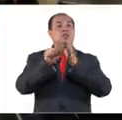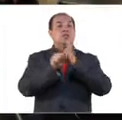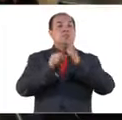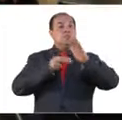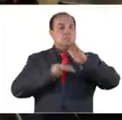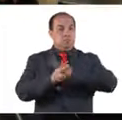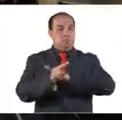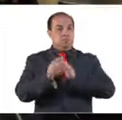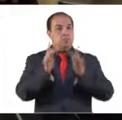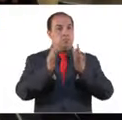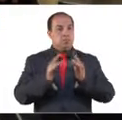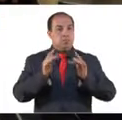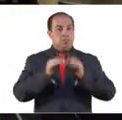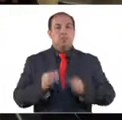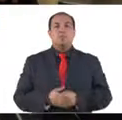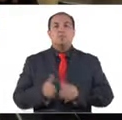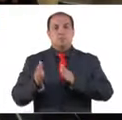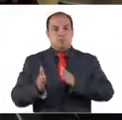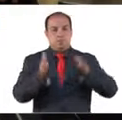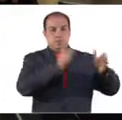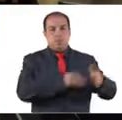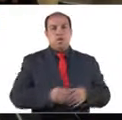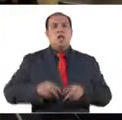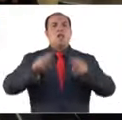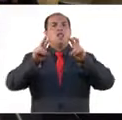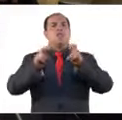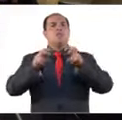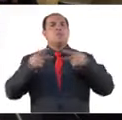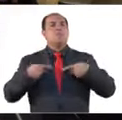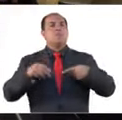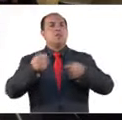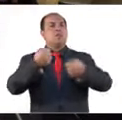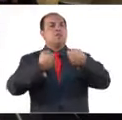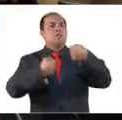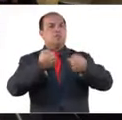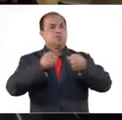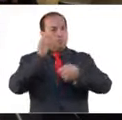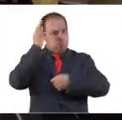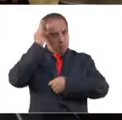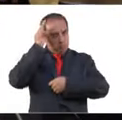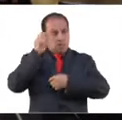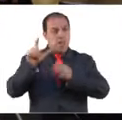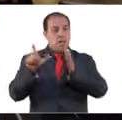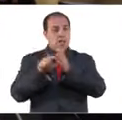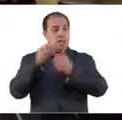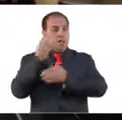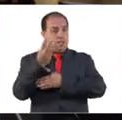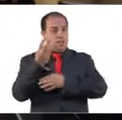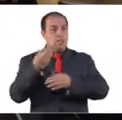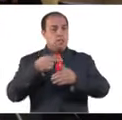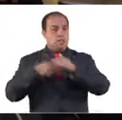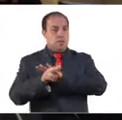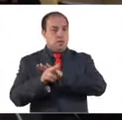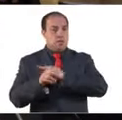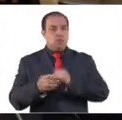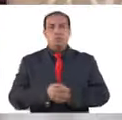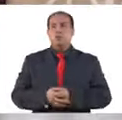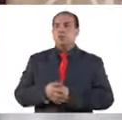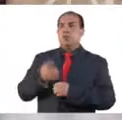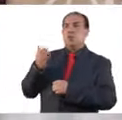tema del conductor de línea 3, ¿qué nos puede comentar de avances? Sabemos que pues ahí está la